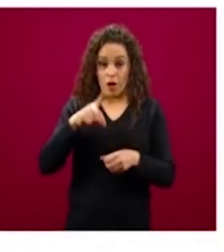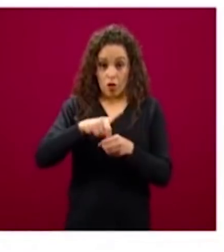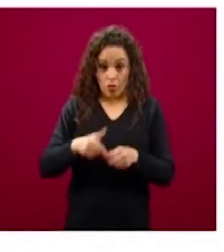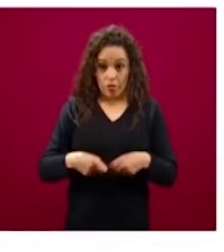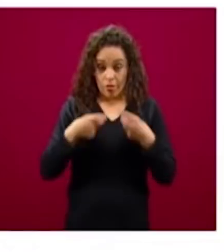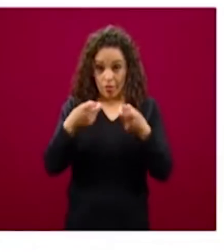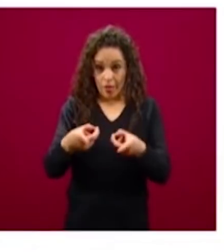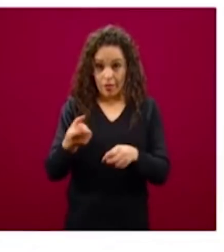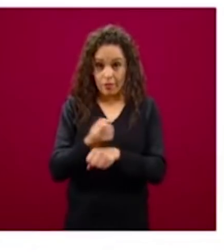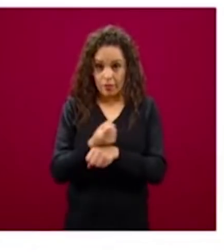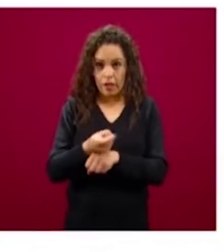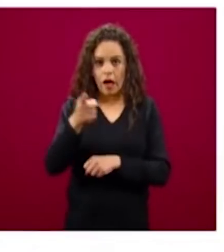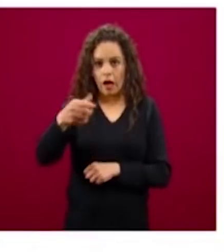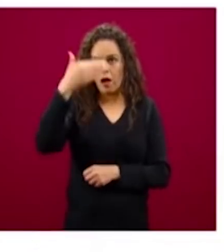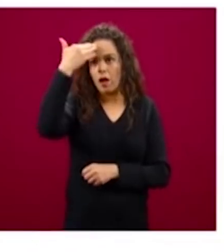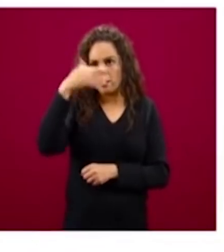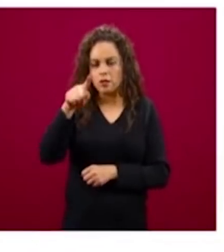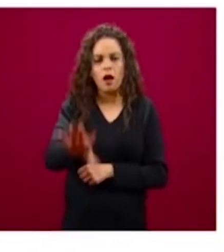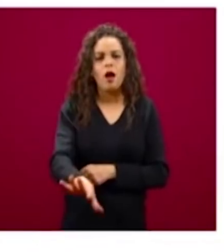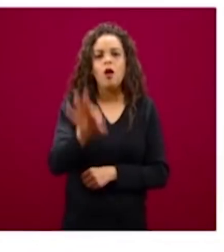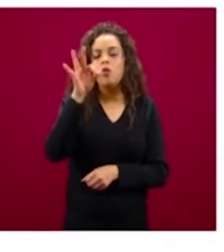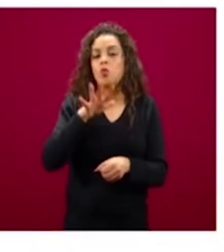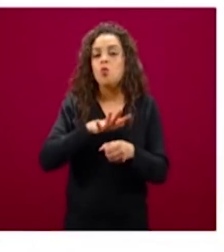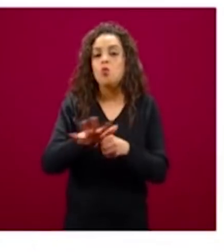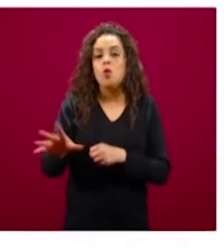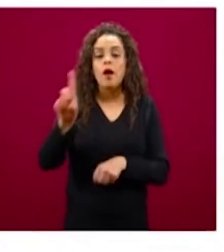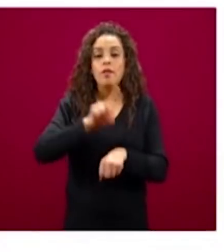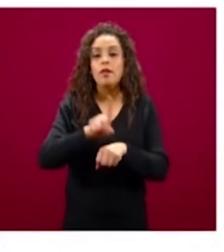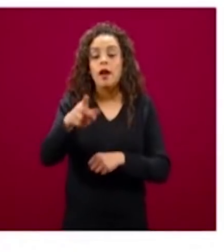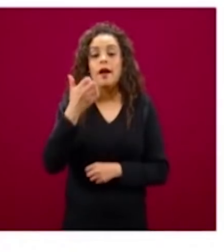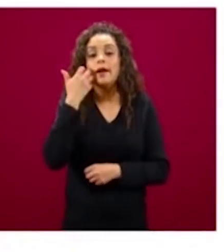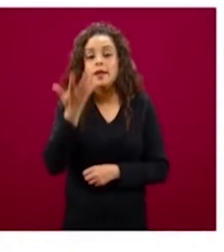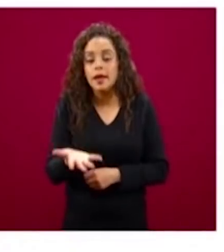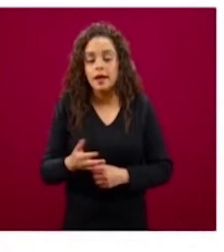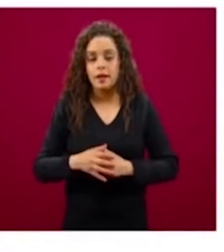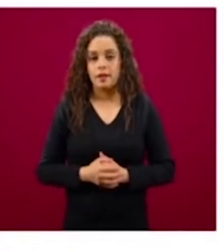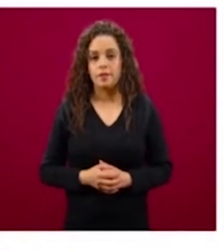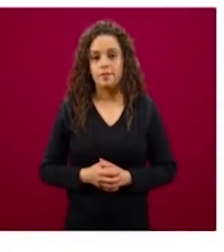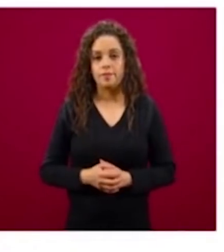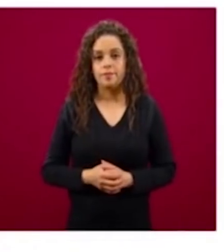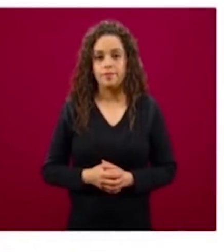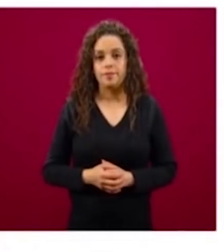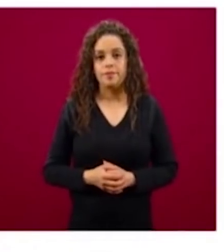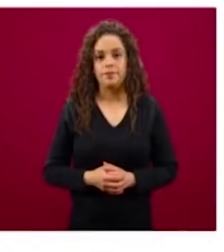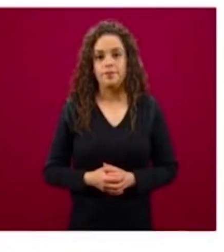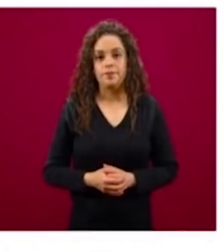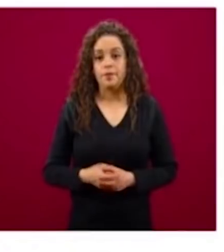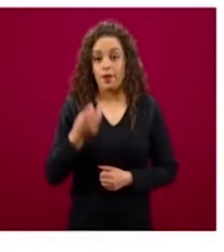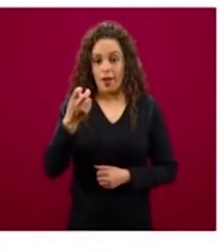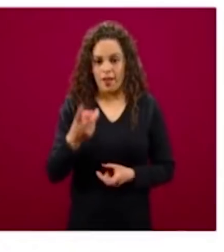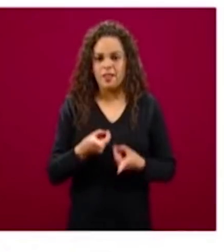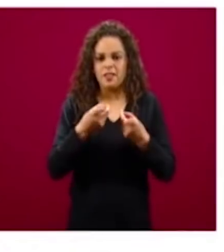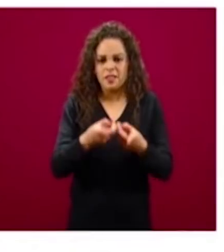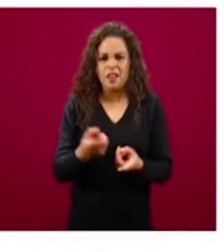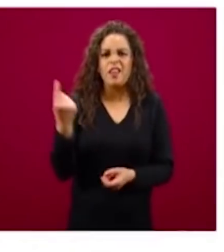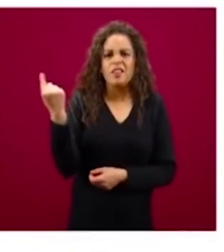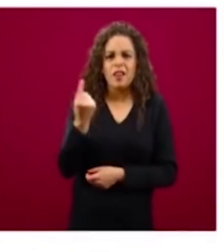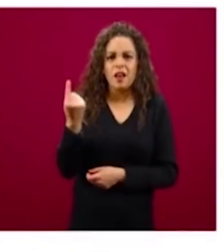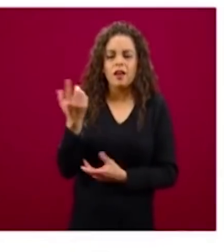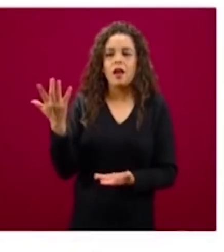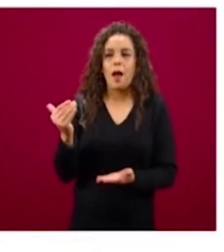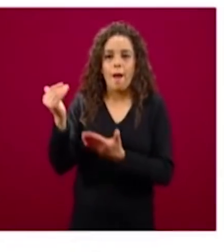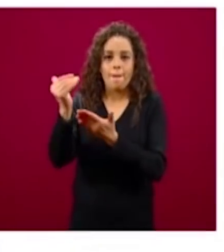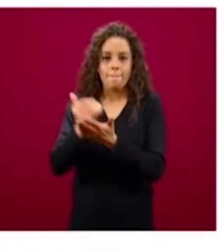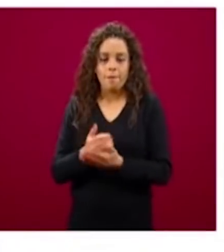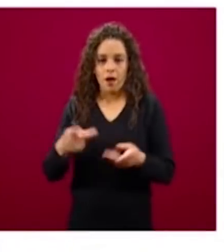hora en los horarios del banco de sangre quería ir a donar. ¿Qué proporcionaba esto? Disminuir el flujo y el tránsito